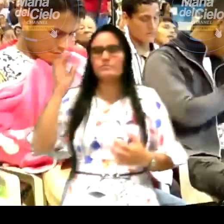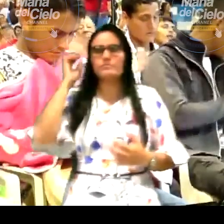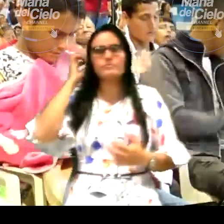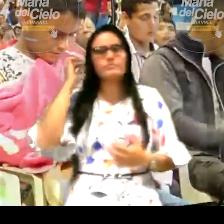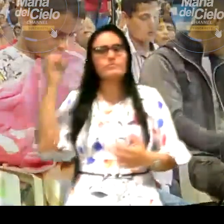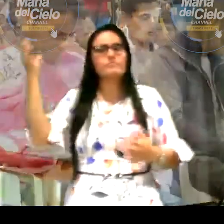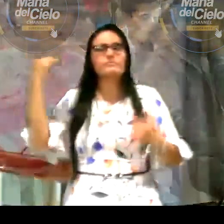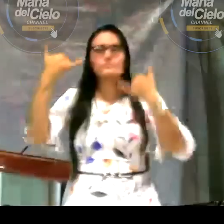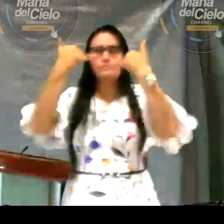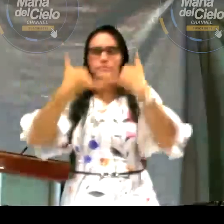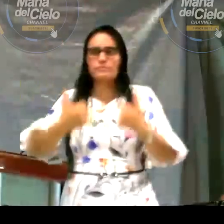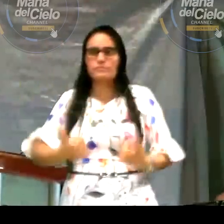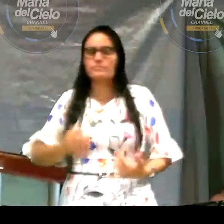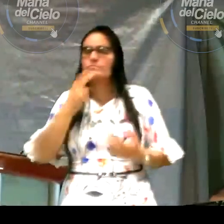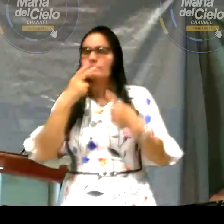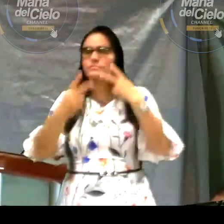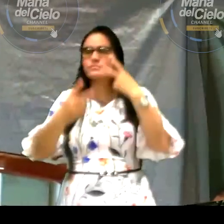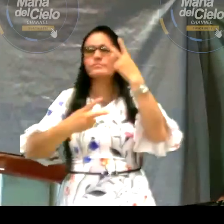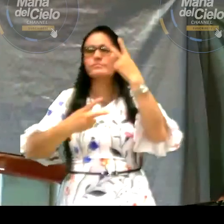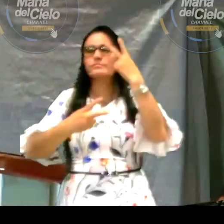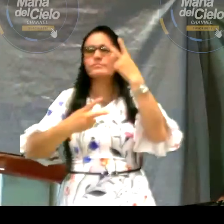voz.